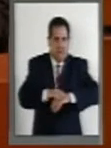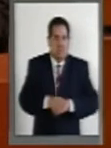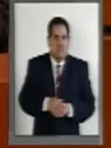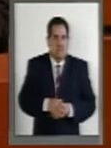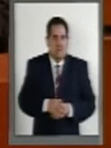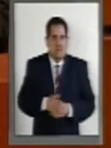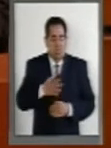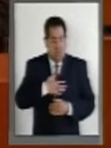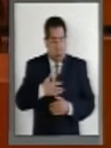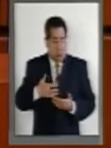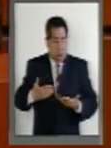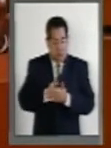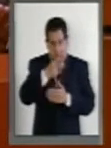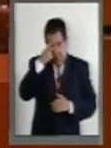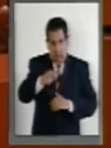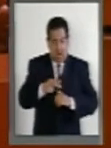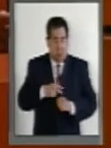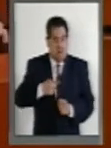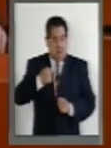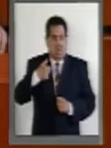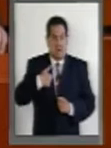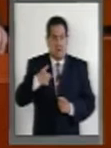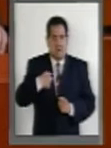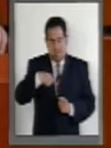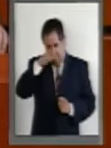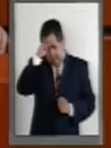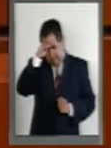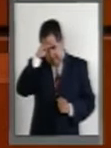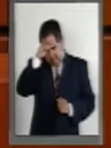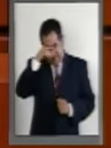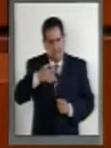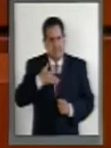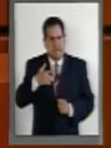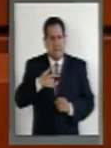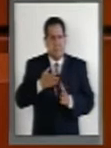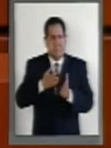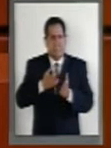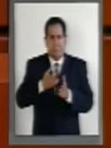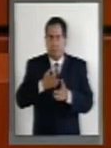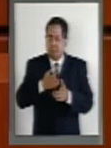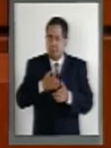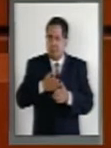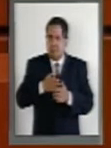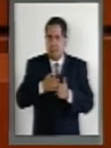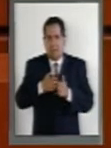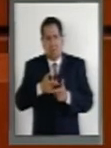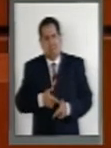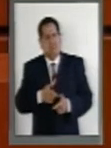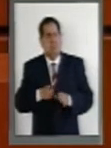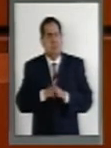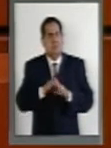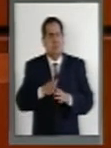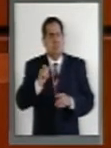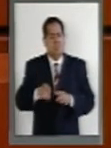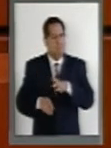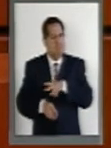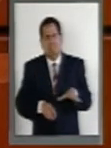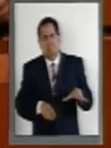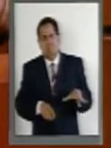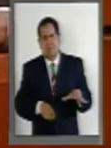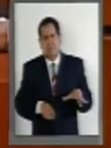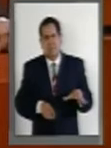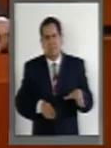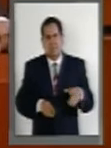mexicano, en primer lugar, fijo mi posición y le hemos fijado muy clara en términos de rechazar